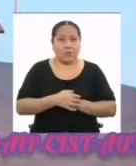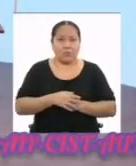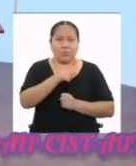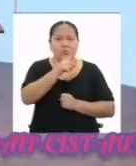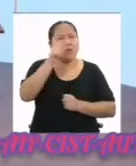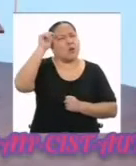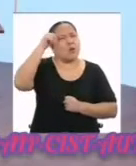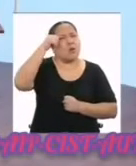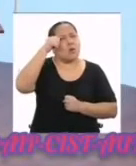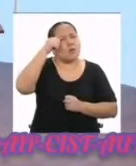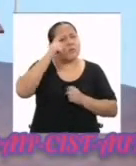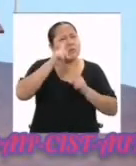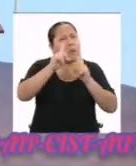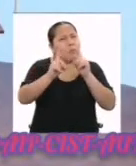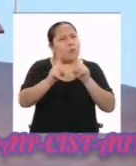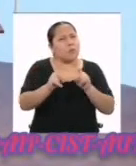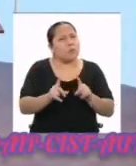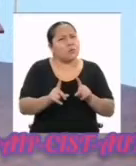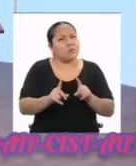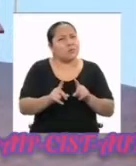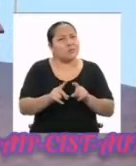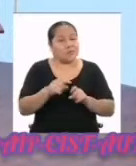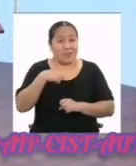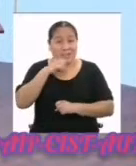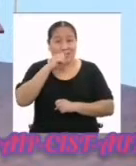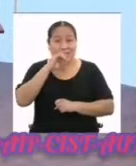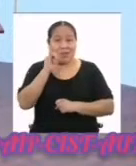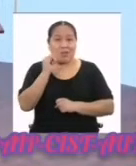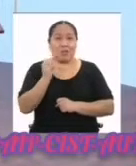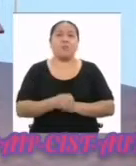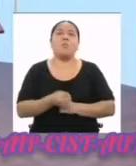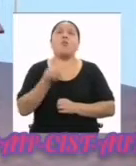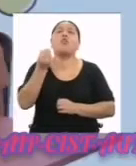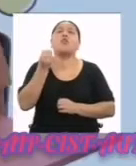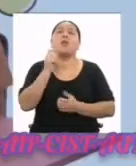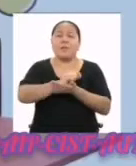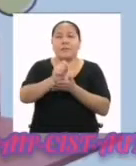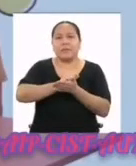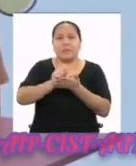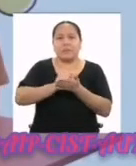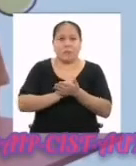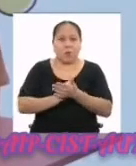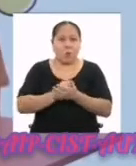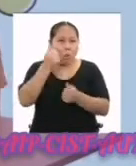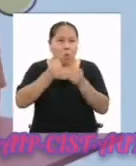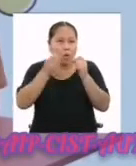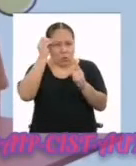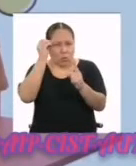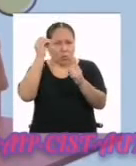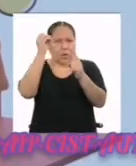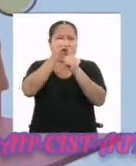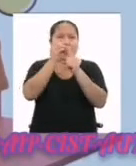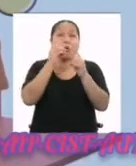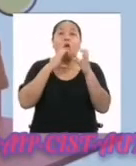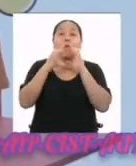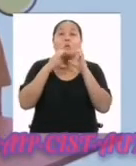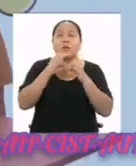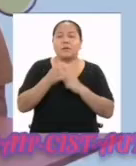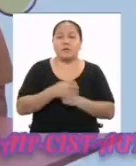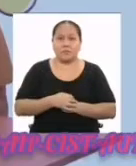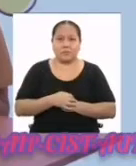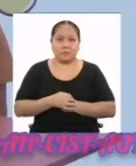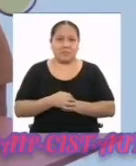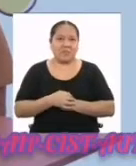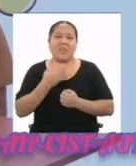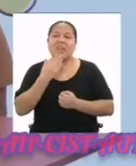¿Recuerdan cuáles eran? Aquí les soplo algunas. ¿Por qué voy a escribir? ¿Cuál es el propósito de comunicación?